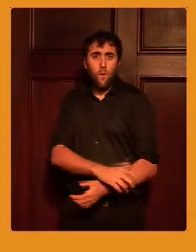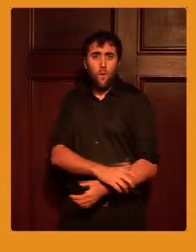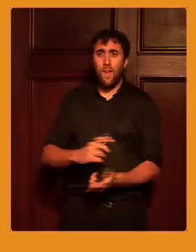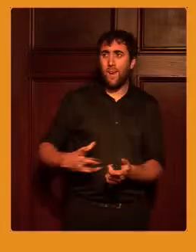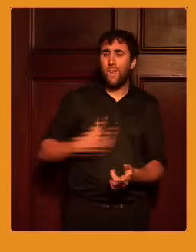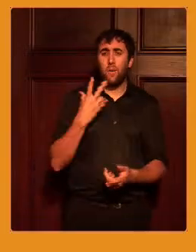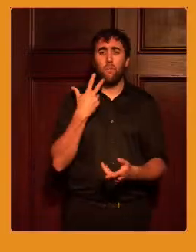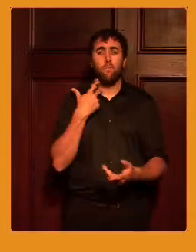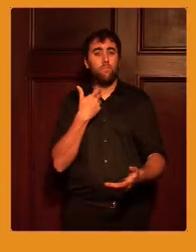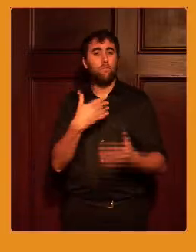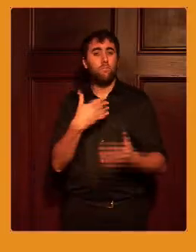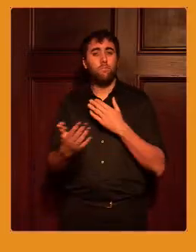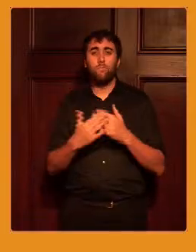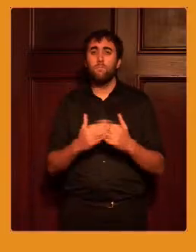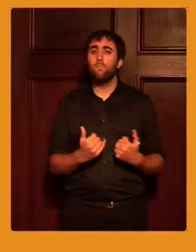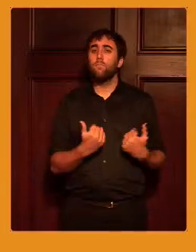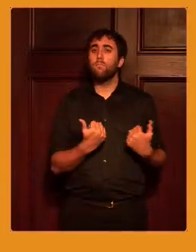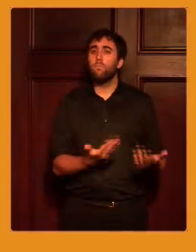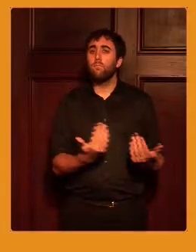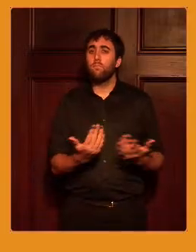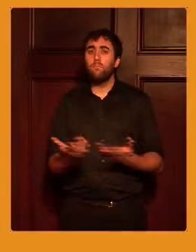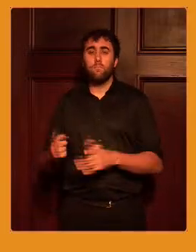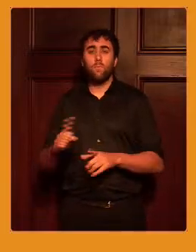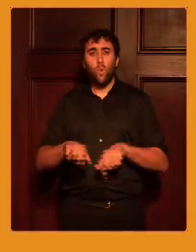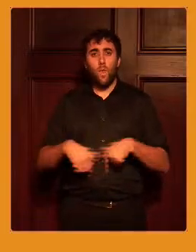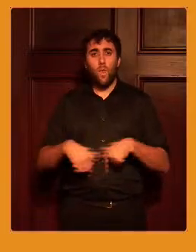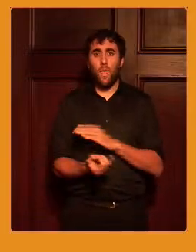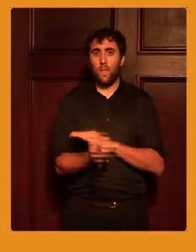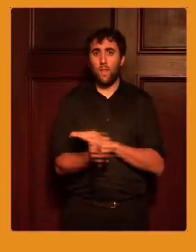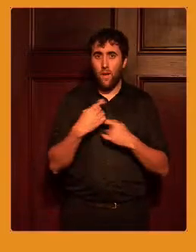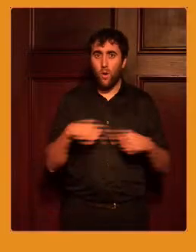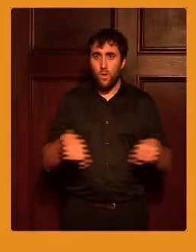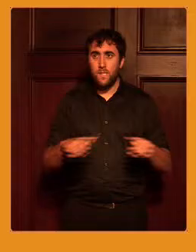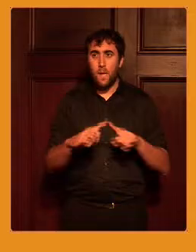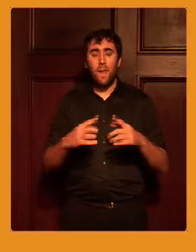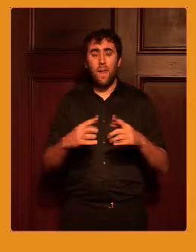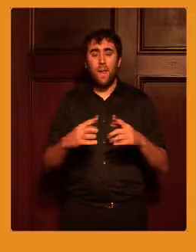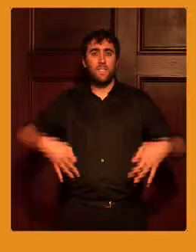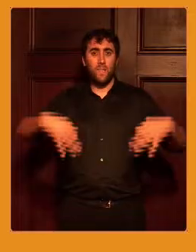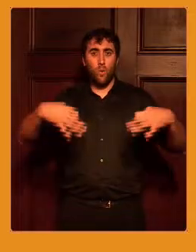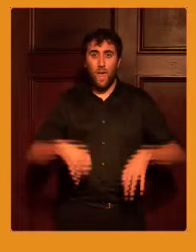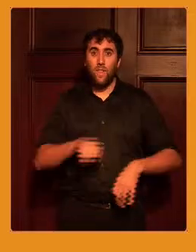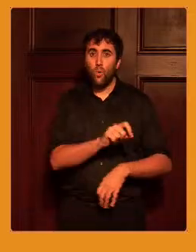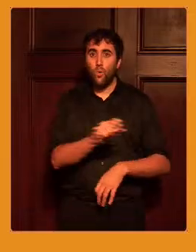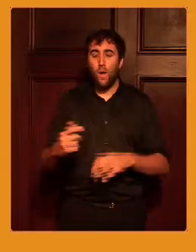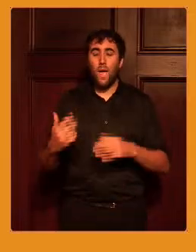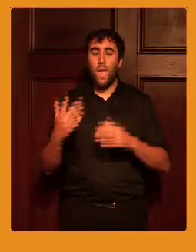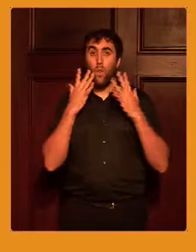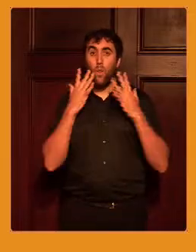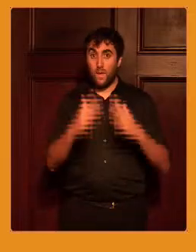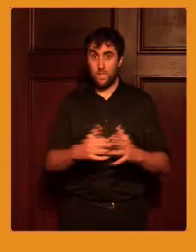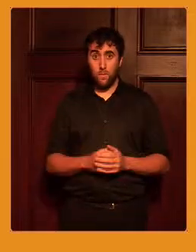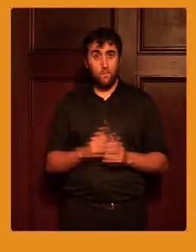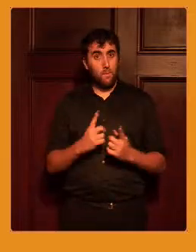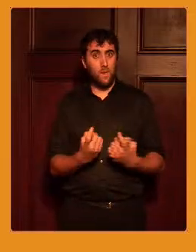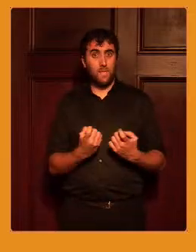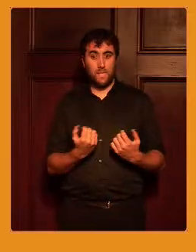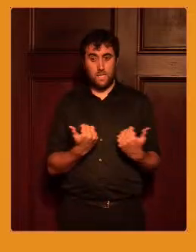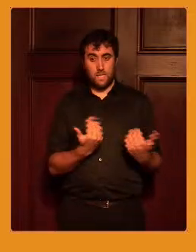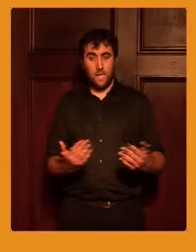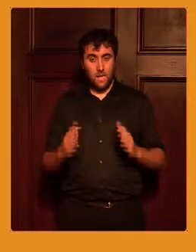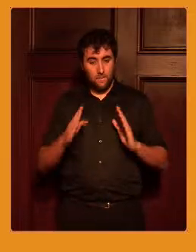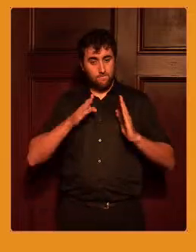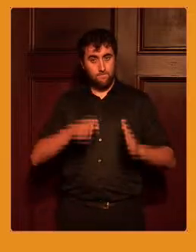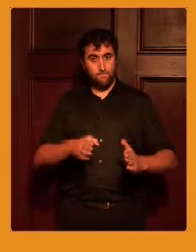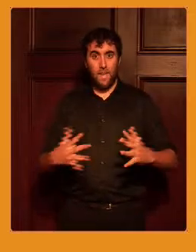acceso y posibilidad para participar del futuro. Garantizar la educación como derecho hoy también necesita que demos la discusión en